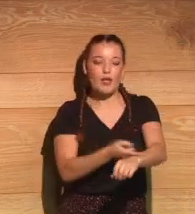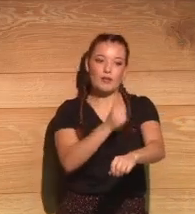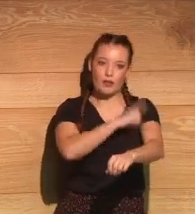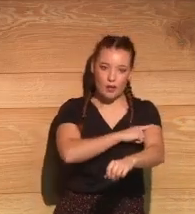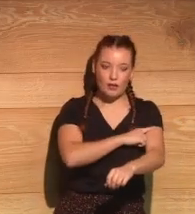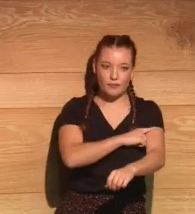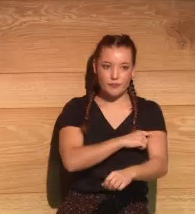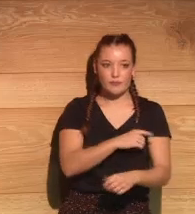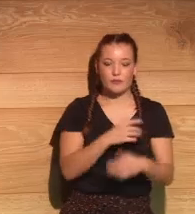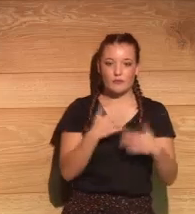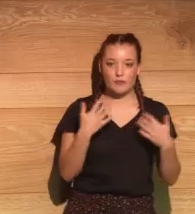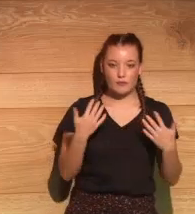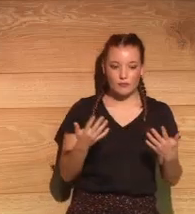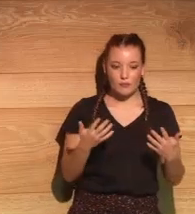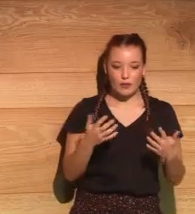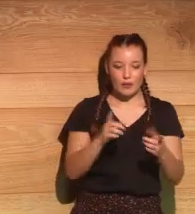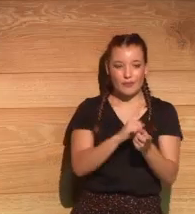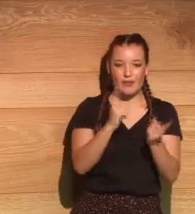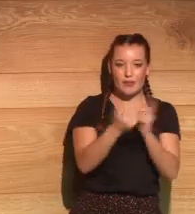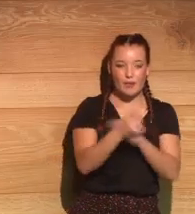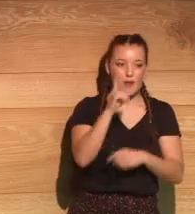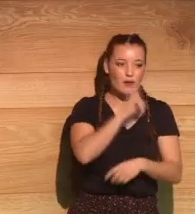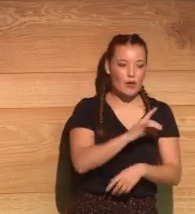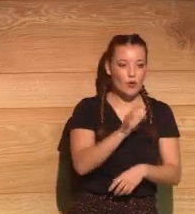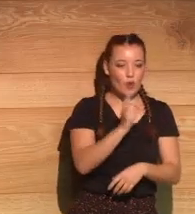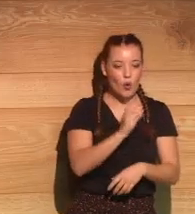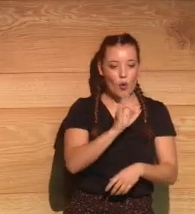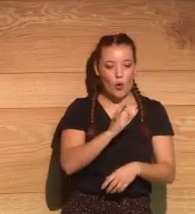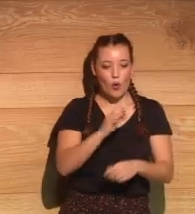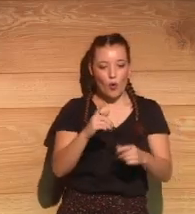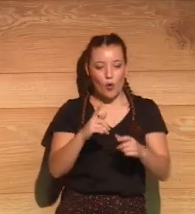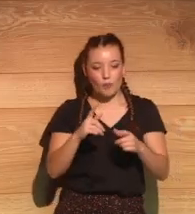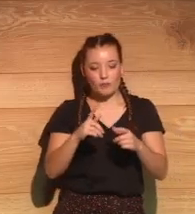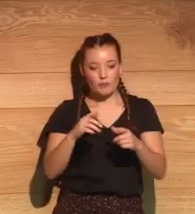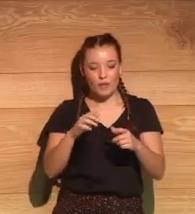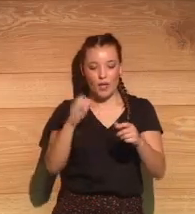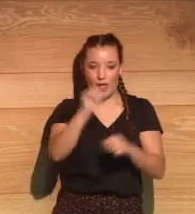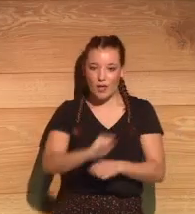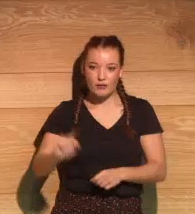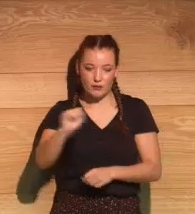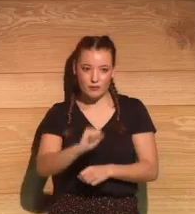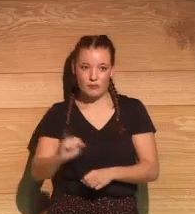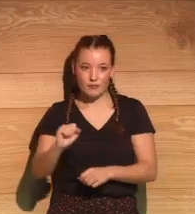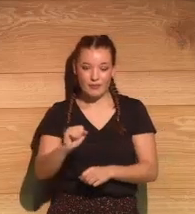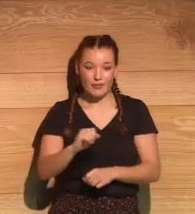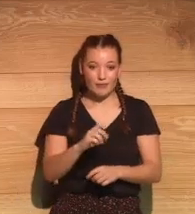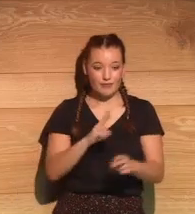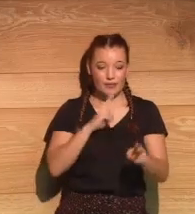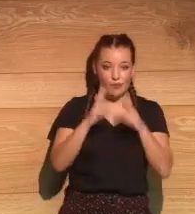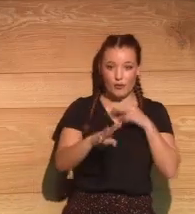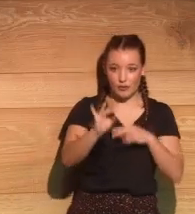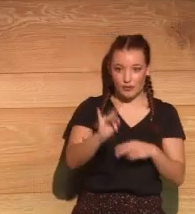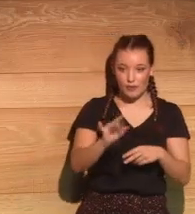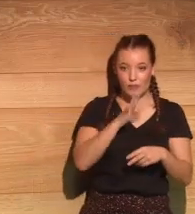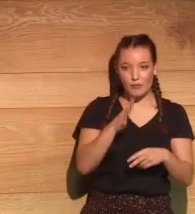convertir en negros o en asiáticos un día. Y la respuesta que podemos decir es que sí, porque el ejemplo más